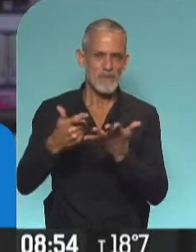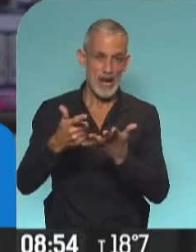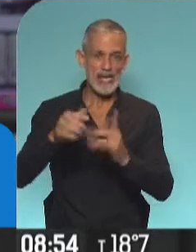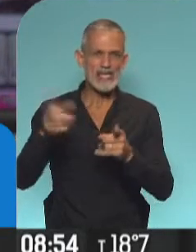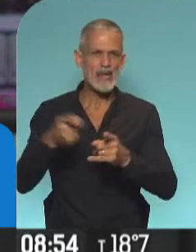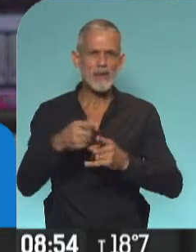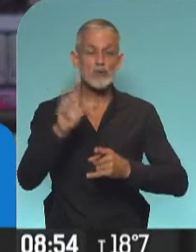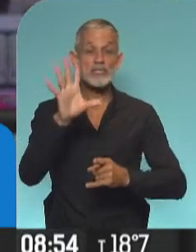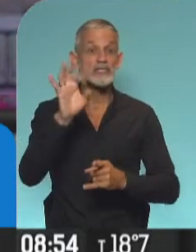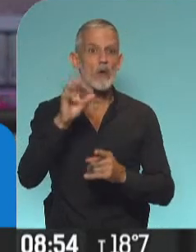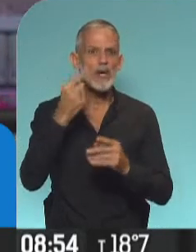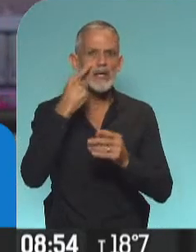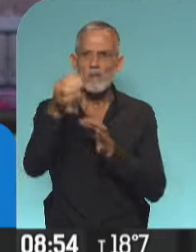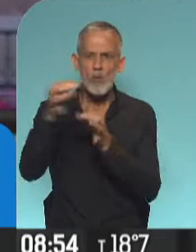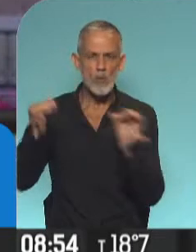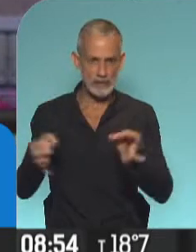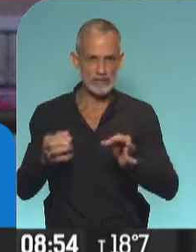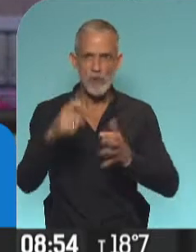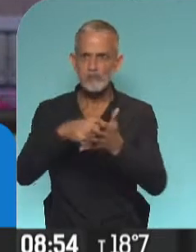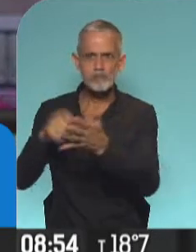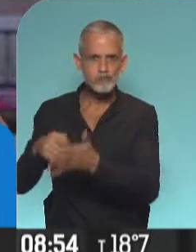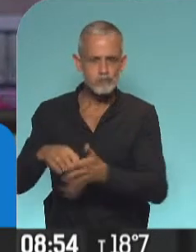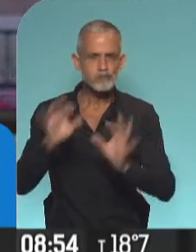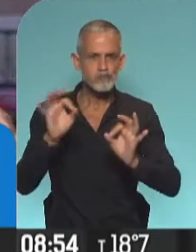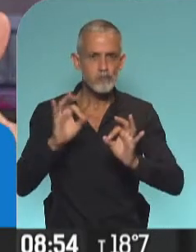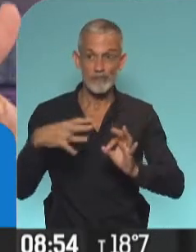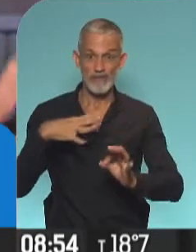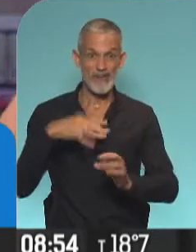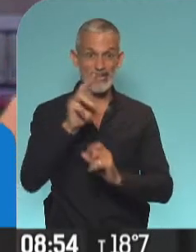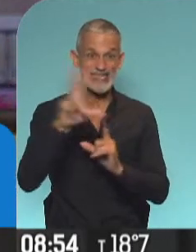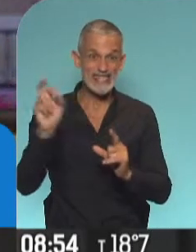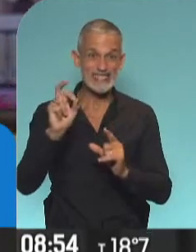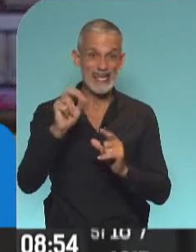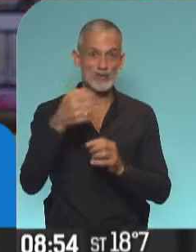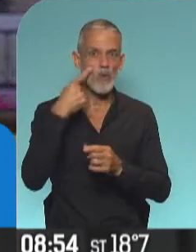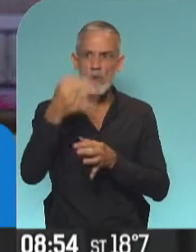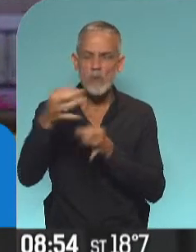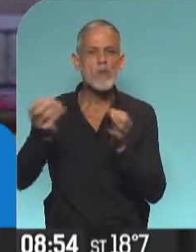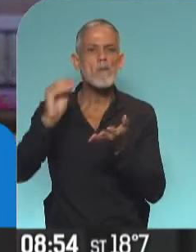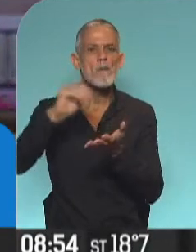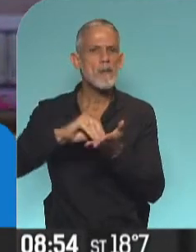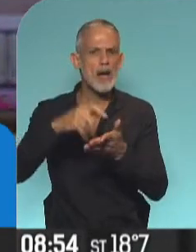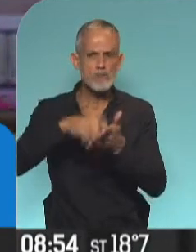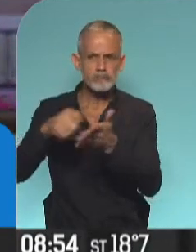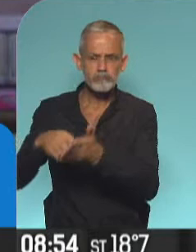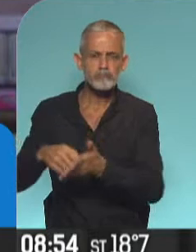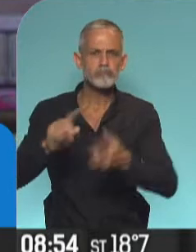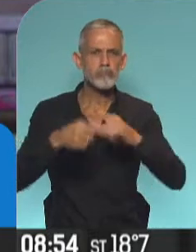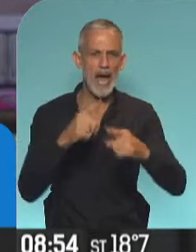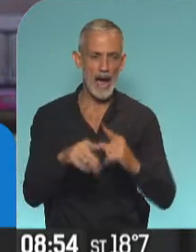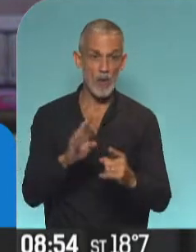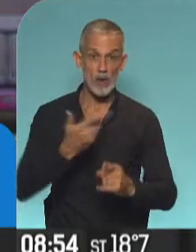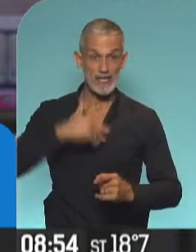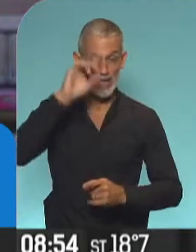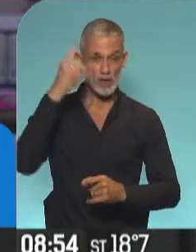con 50 municipios del país, y tenemos previsto hacerlo con 300 más a lo largo de este año, por el cual el Estado Nacional